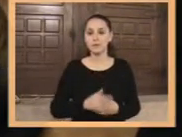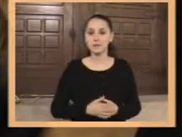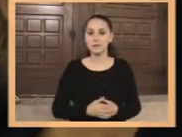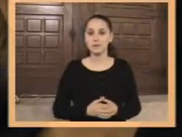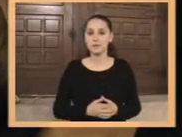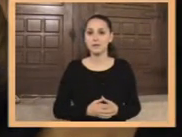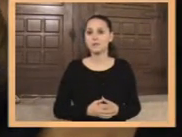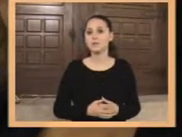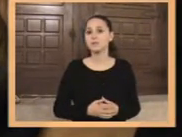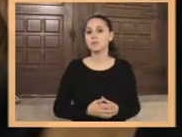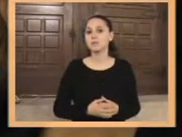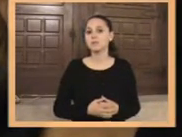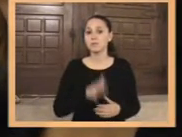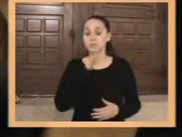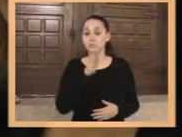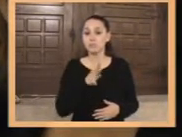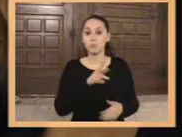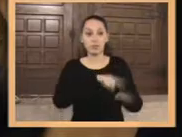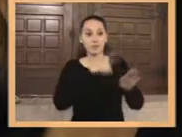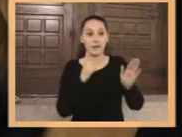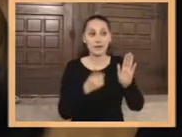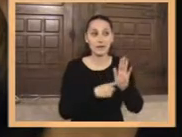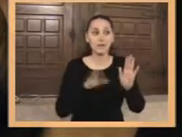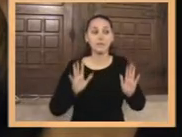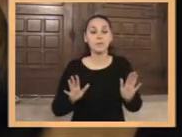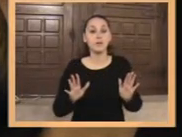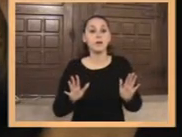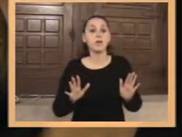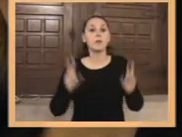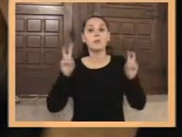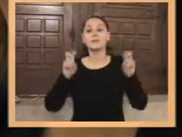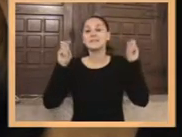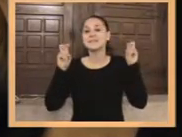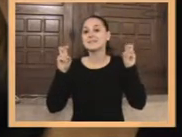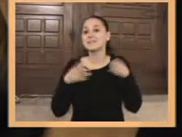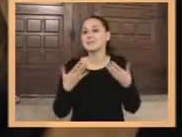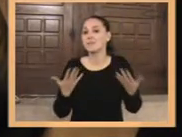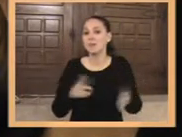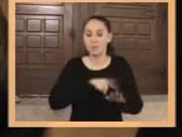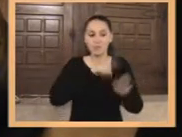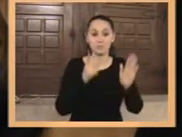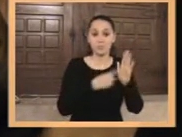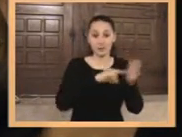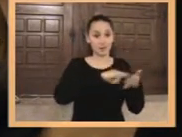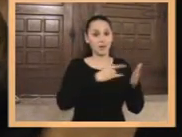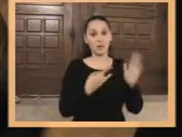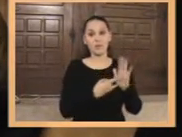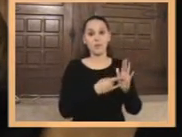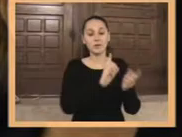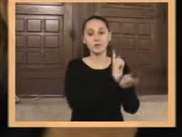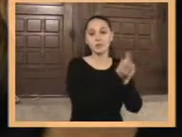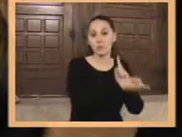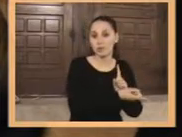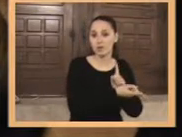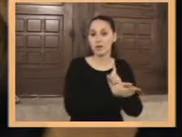Hay un anteproyecto de ley, vuelvo a insistir. Lo que se trata es precisamente de enmendar ese anteproyecto de ley, que no sea necesario